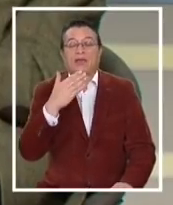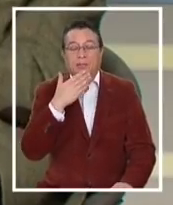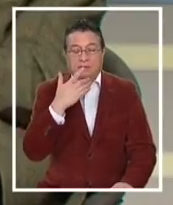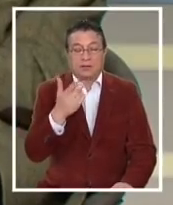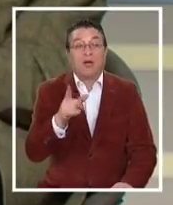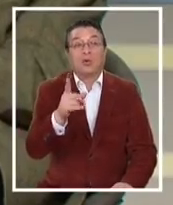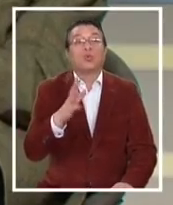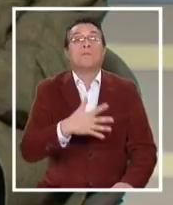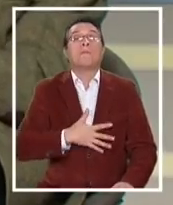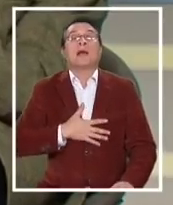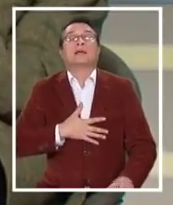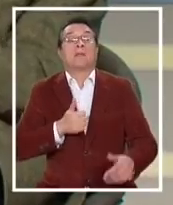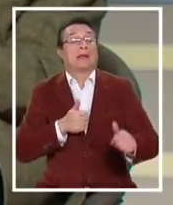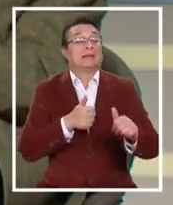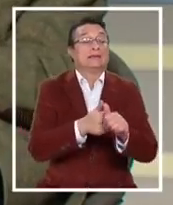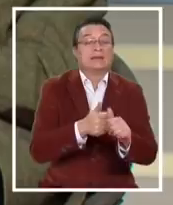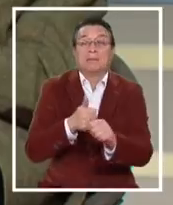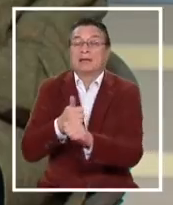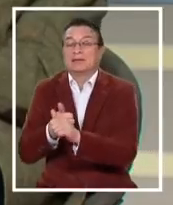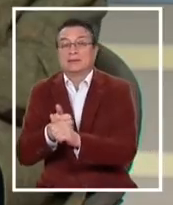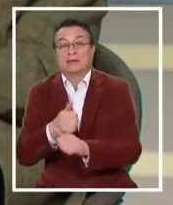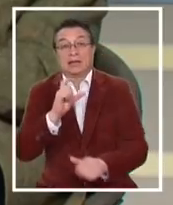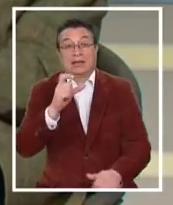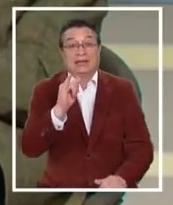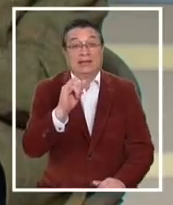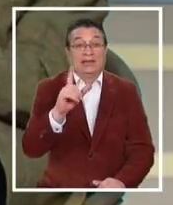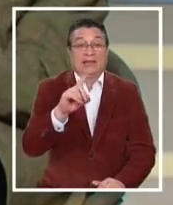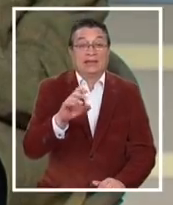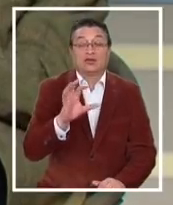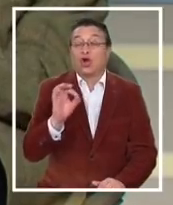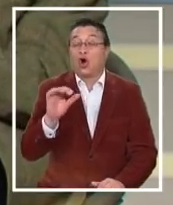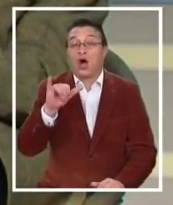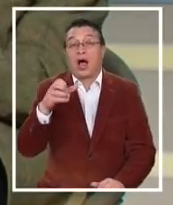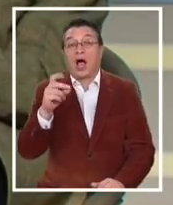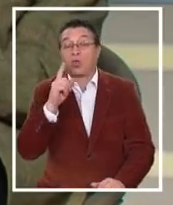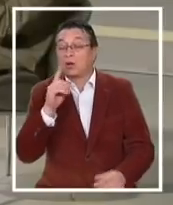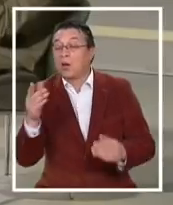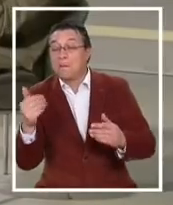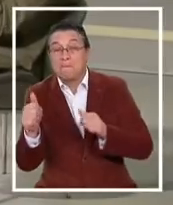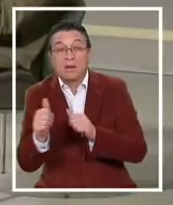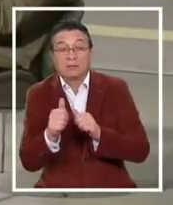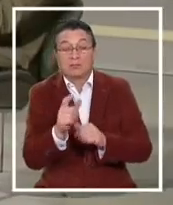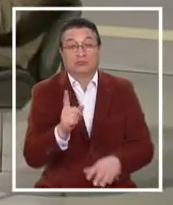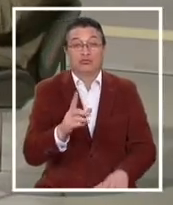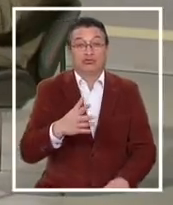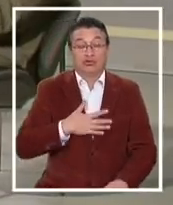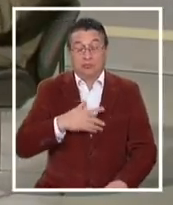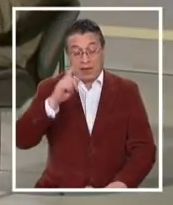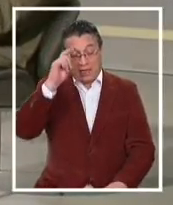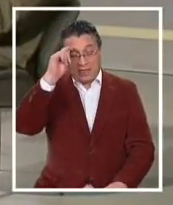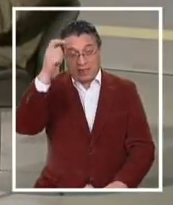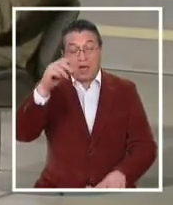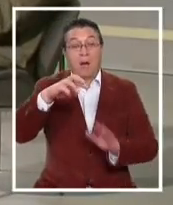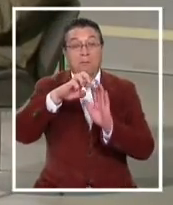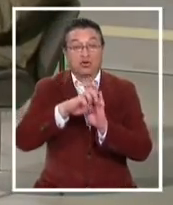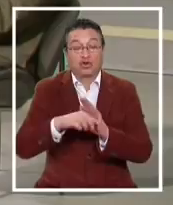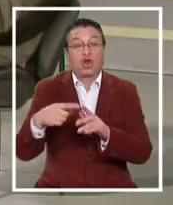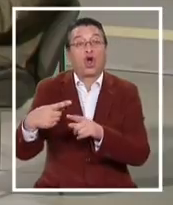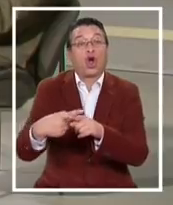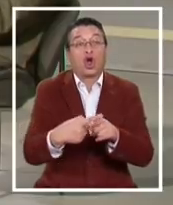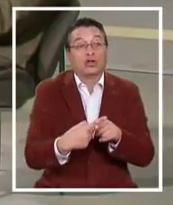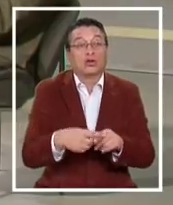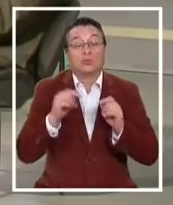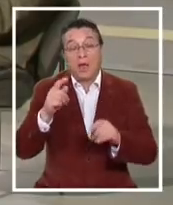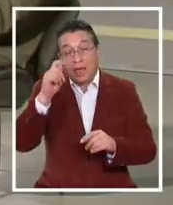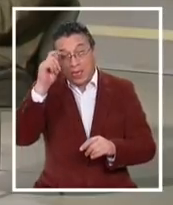¿de quién se siente más cerca? ¿De Giles o de Jadue? O sea, yo me siento cerca de ideas y proyectos colectivos. Bueno, ¿de las ideas